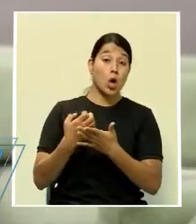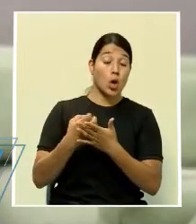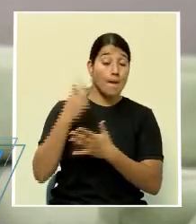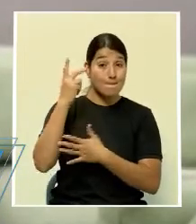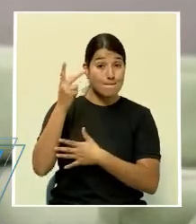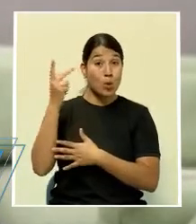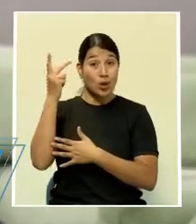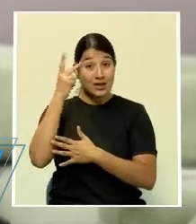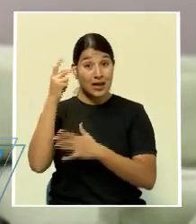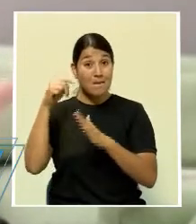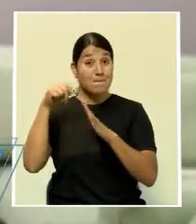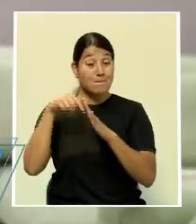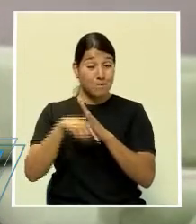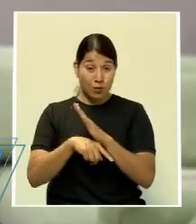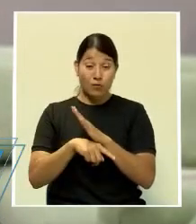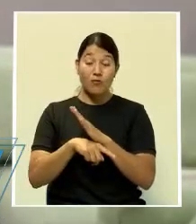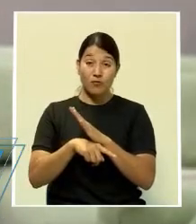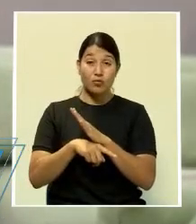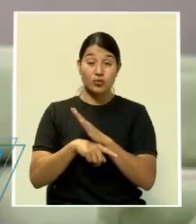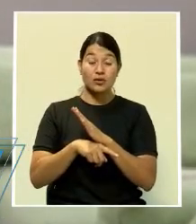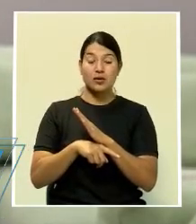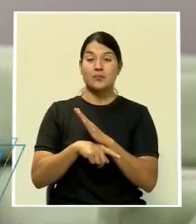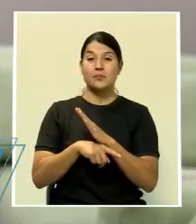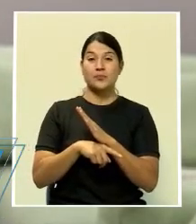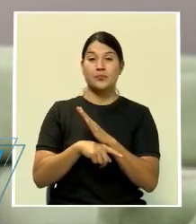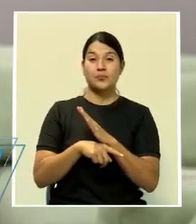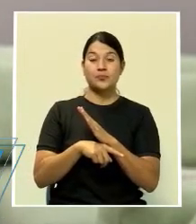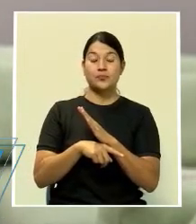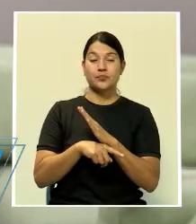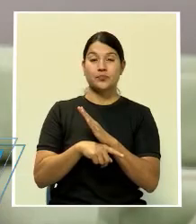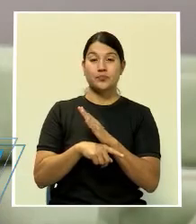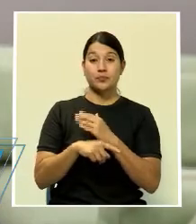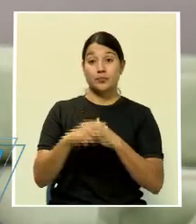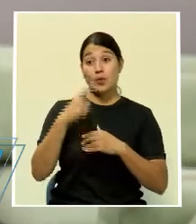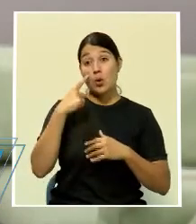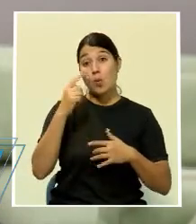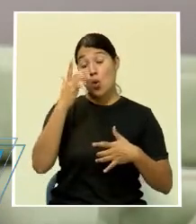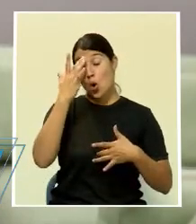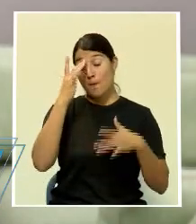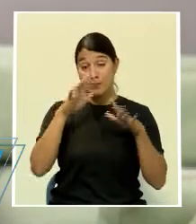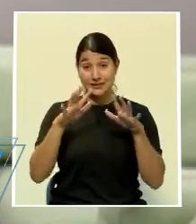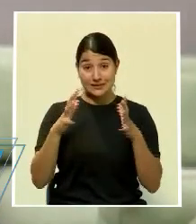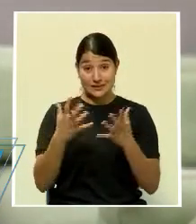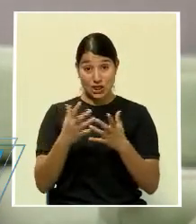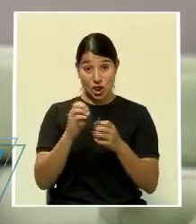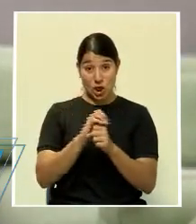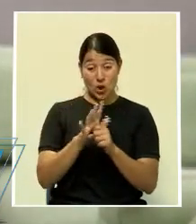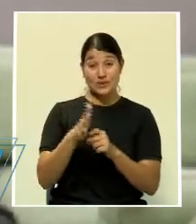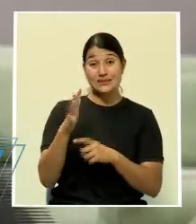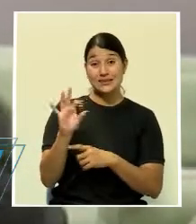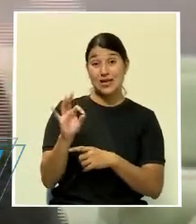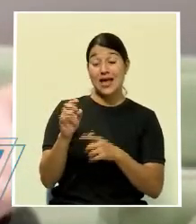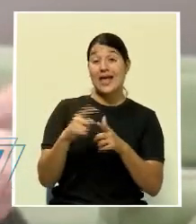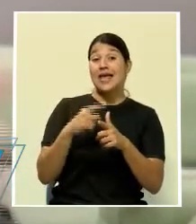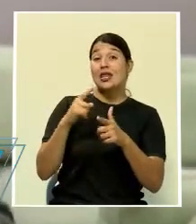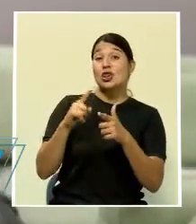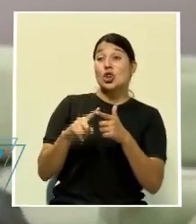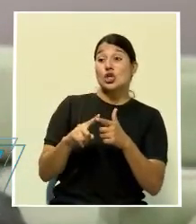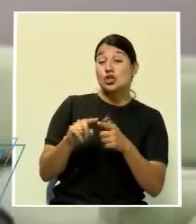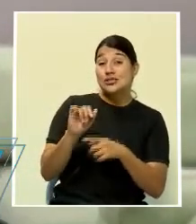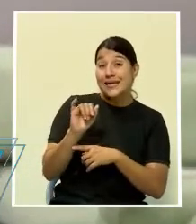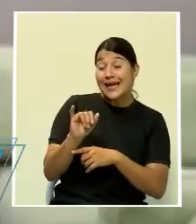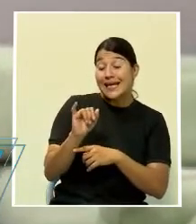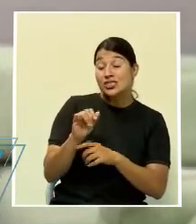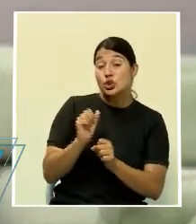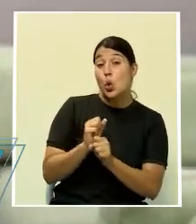política profunda, muy contextualizada en el contexto de la pandemia del COVID-19, y esto emerge o